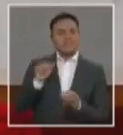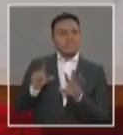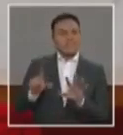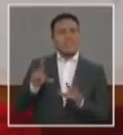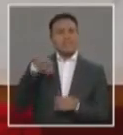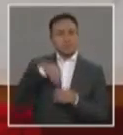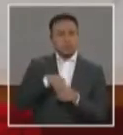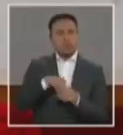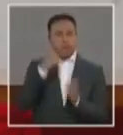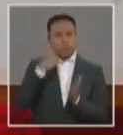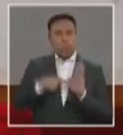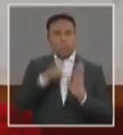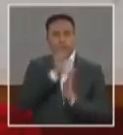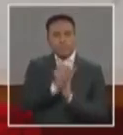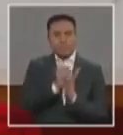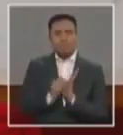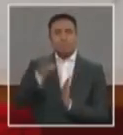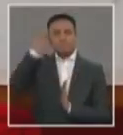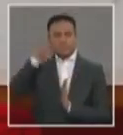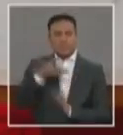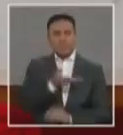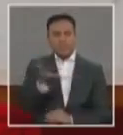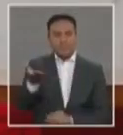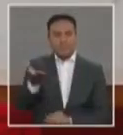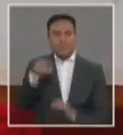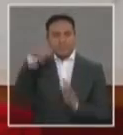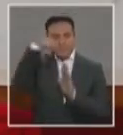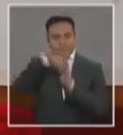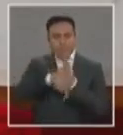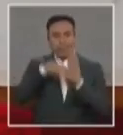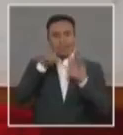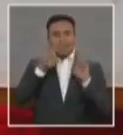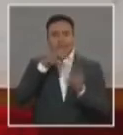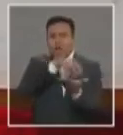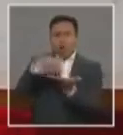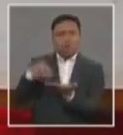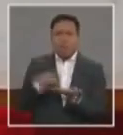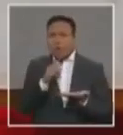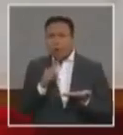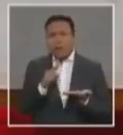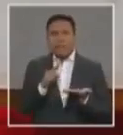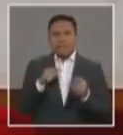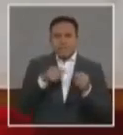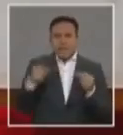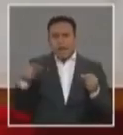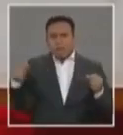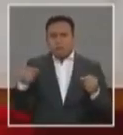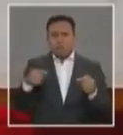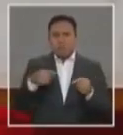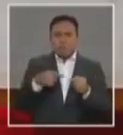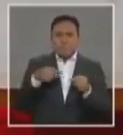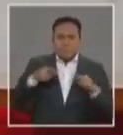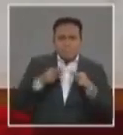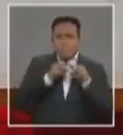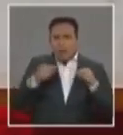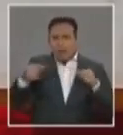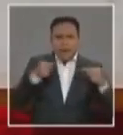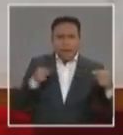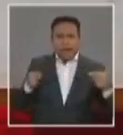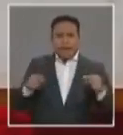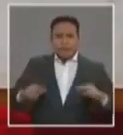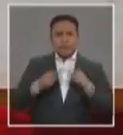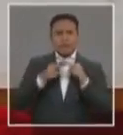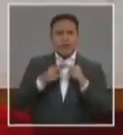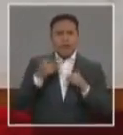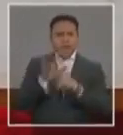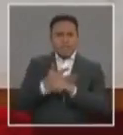implementado y ha tratado de hacer todo en todo avance sobre todo en lo que tiene que ver con mujer también